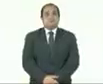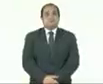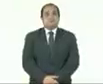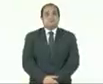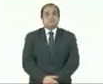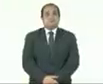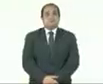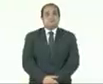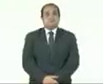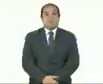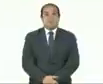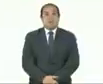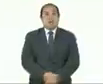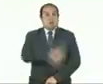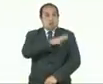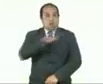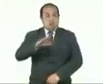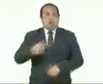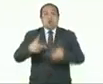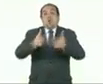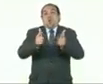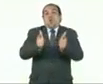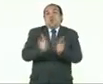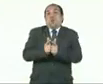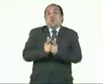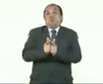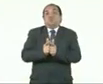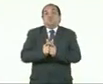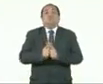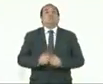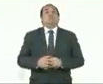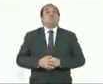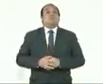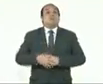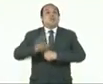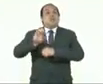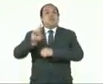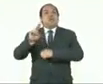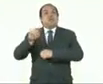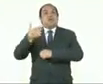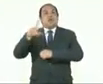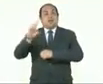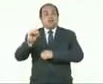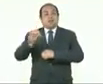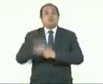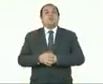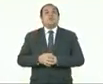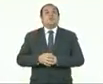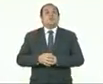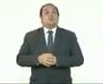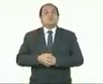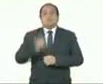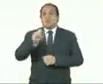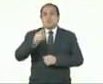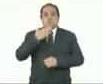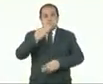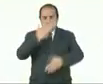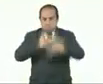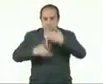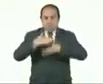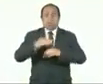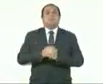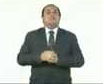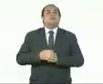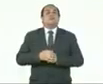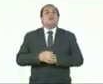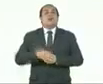Al general de brigada del diplomado del Estado Mayor, Eugenio Leobardo López Arellanes, bienvenido también, general, a esta su